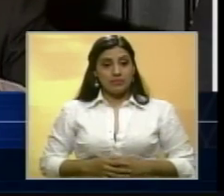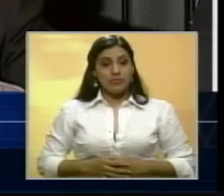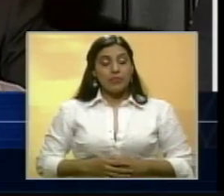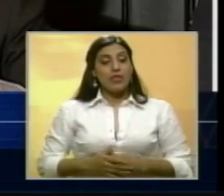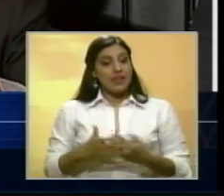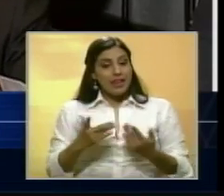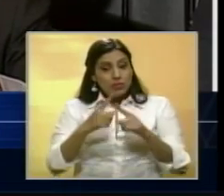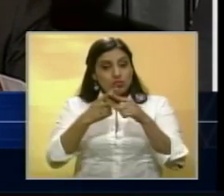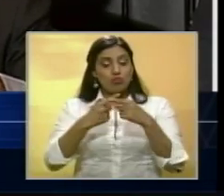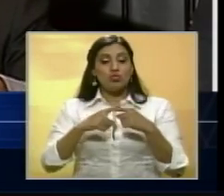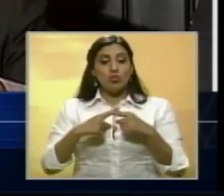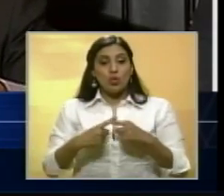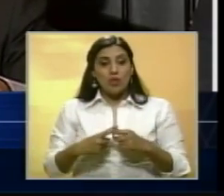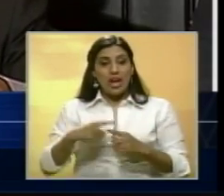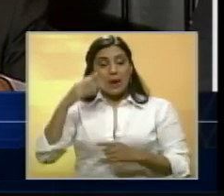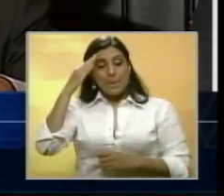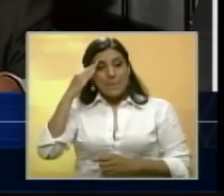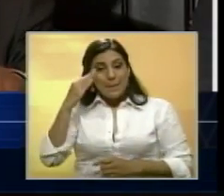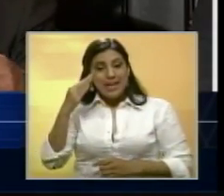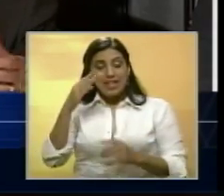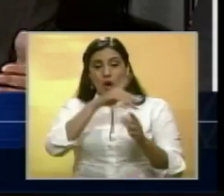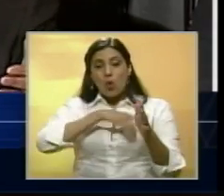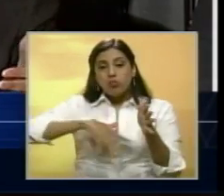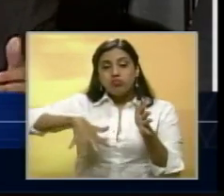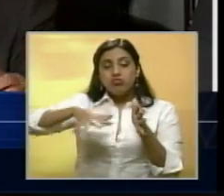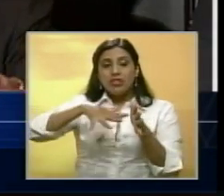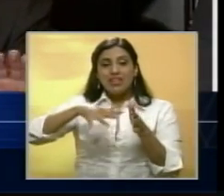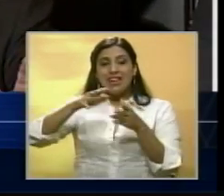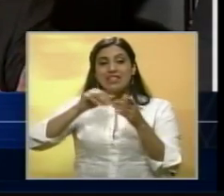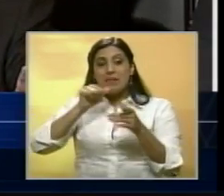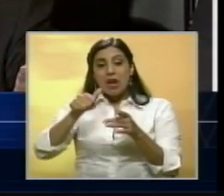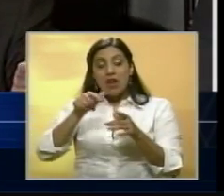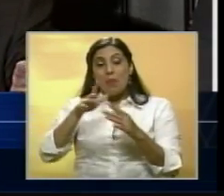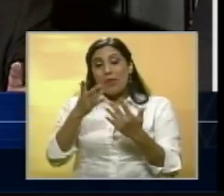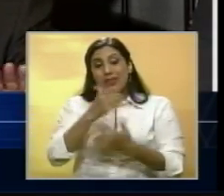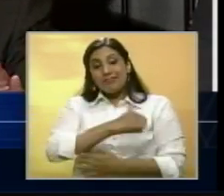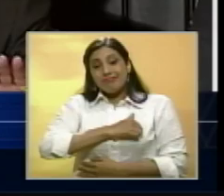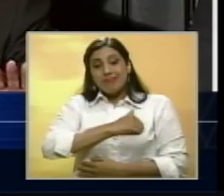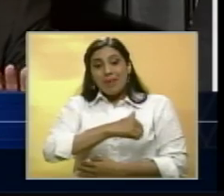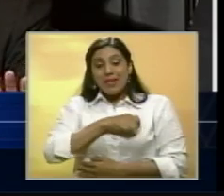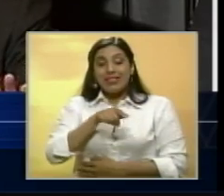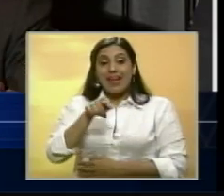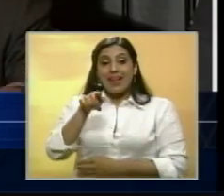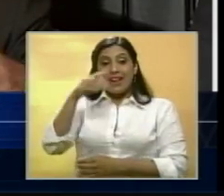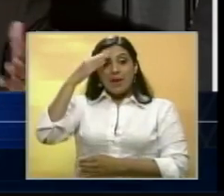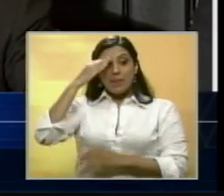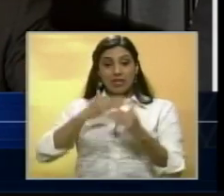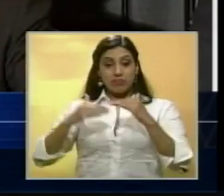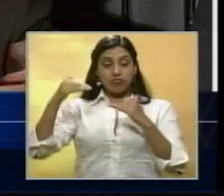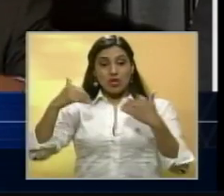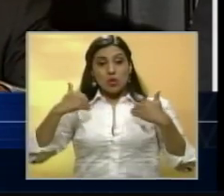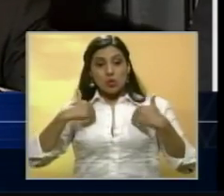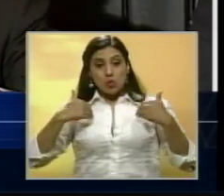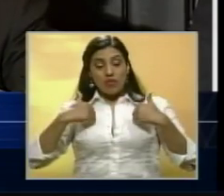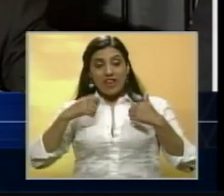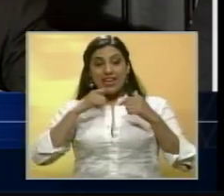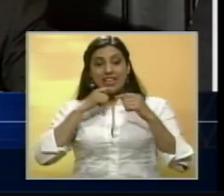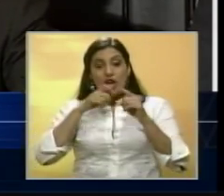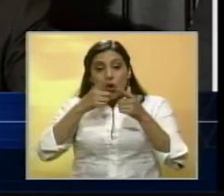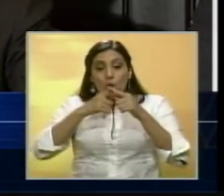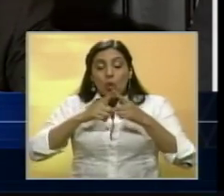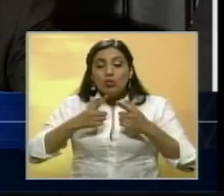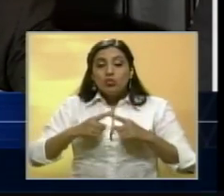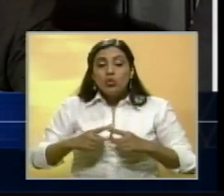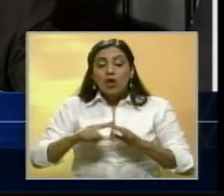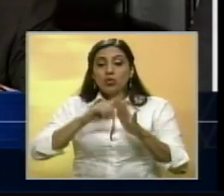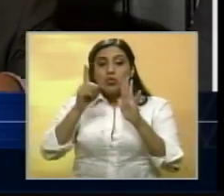de la totalidad de las Fuerzas Armadas, porque lamentablemente para ellos, y eso afecta desde luego a la totalidad,